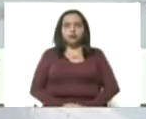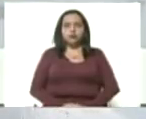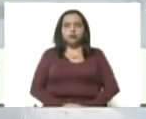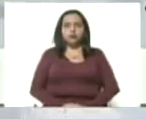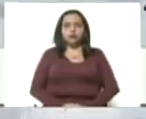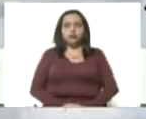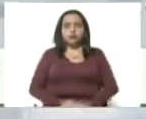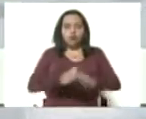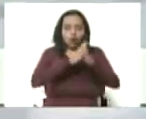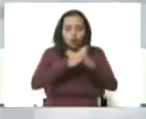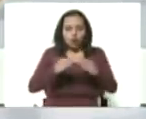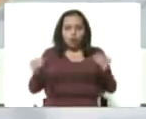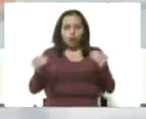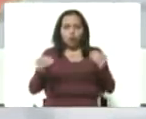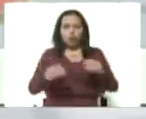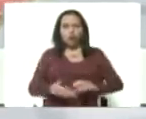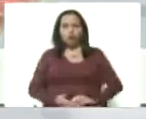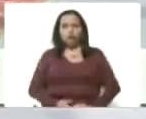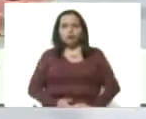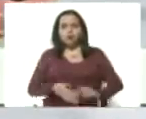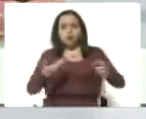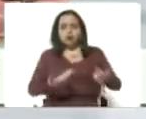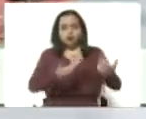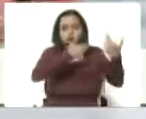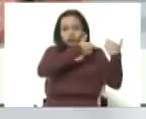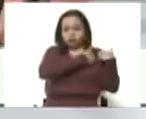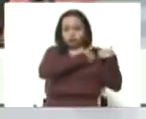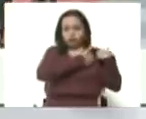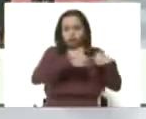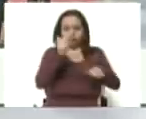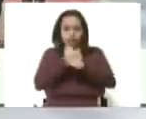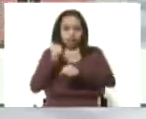y a todos los representantes